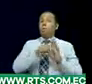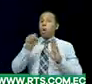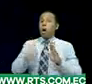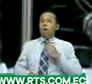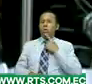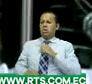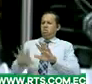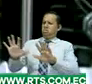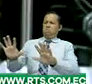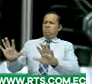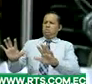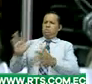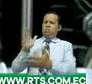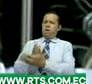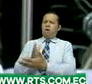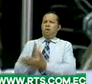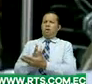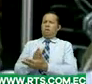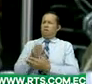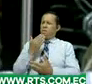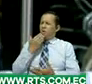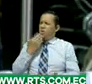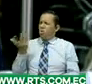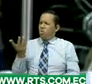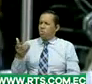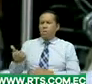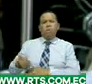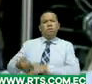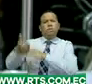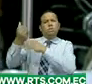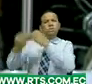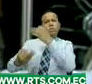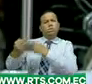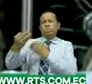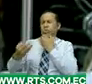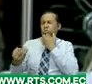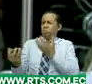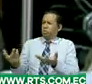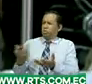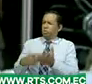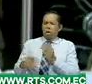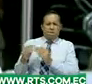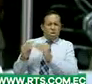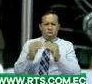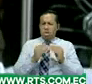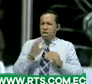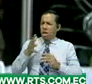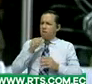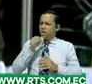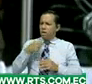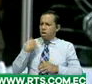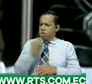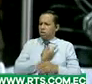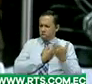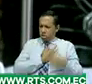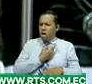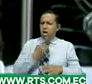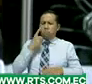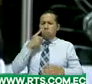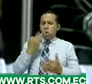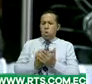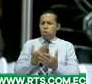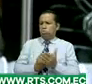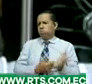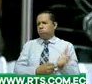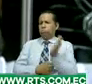Pero se ha evaluado por parte del juez a nuestro criterio en una forma desigual. Nosotros hemos presentado documentación, arraigos, que no valga decirlo,